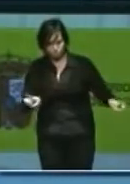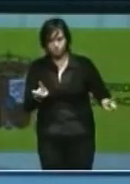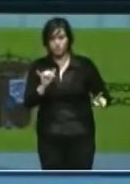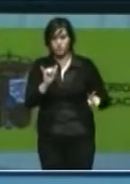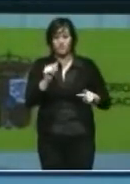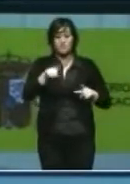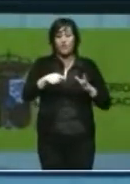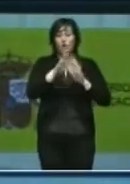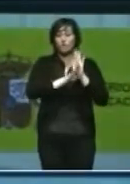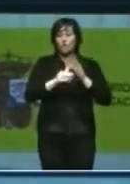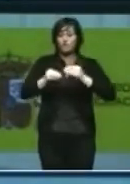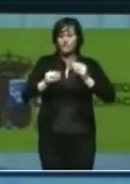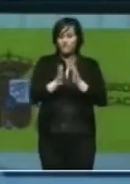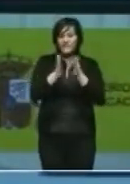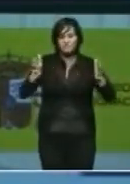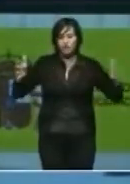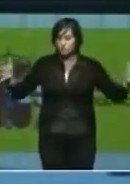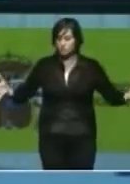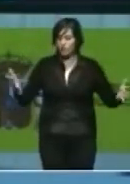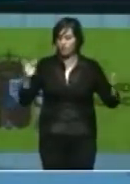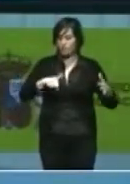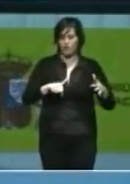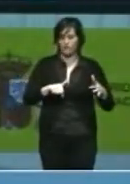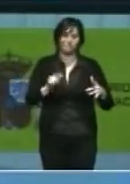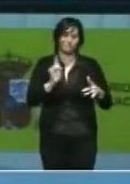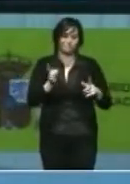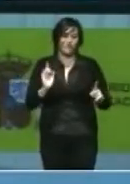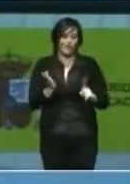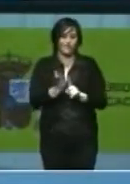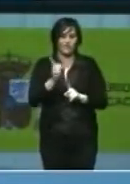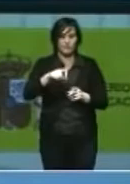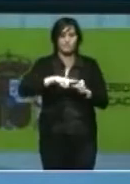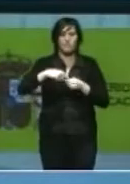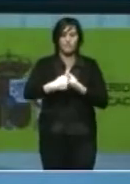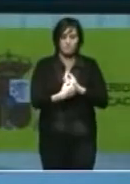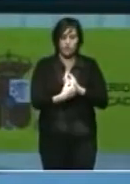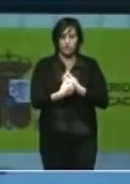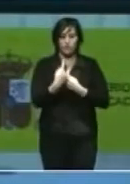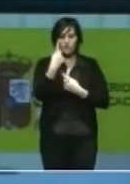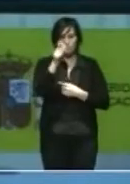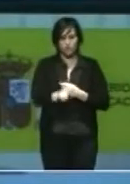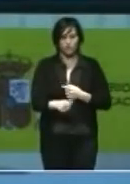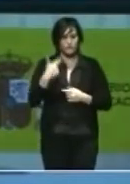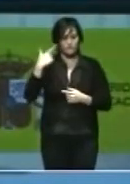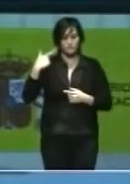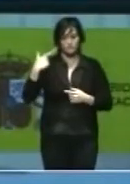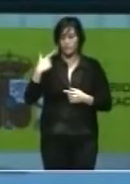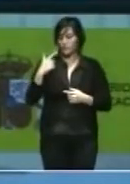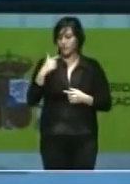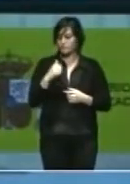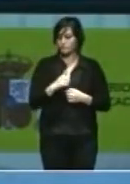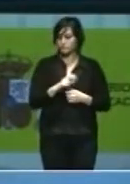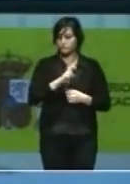condición flexible, expansiva, a ella no fue ajena evidentemente la participación de un personaje importante, Jean Prouvé,